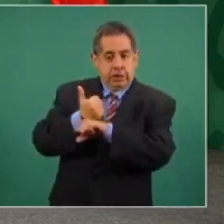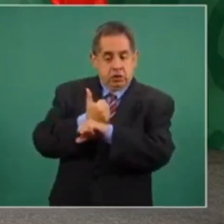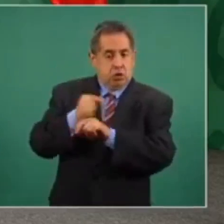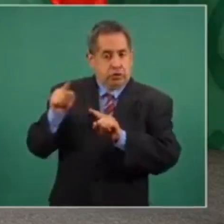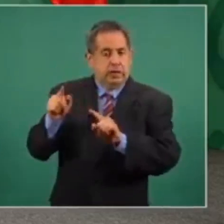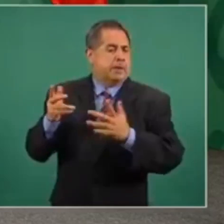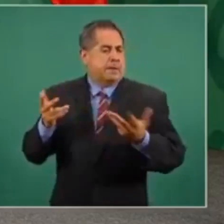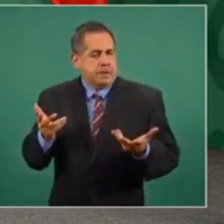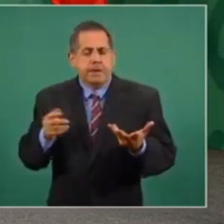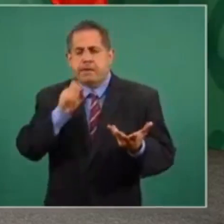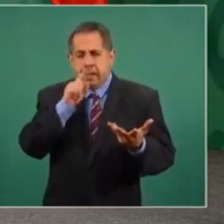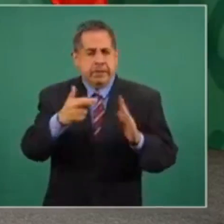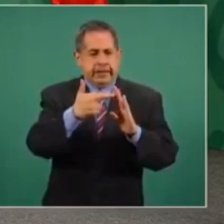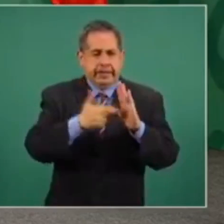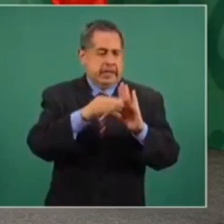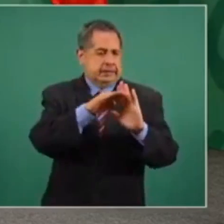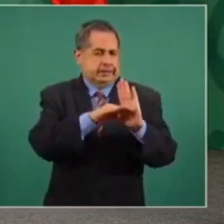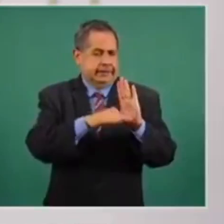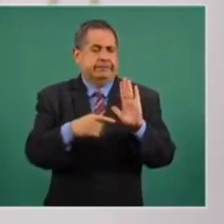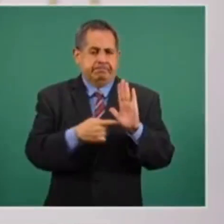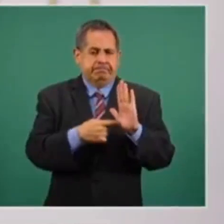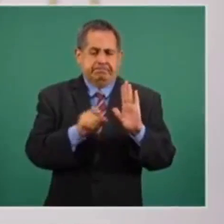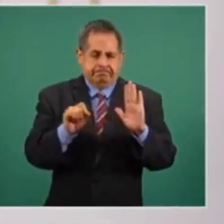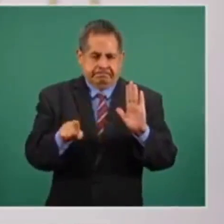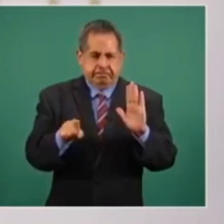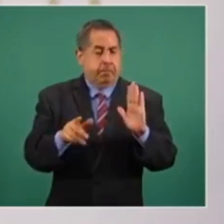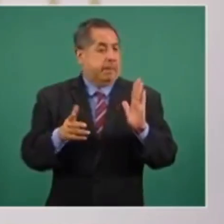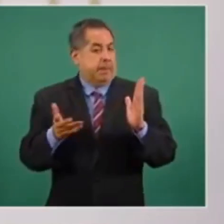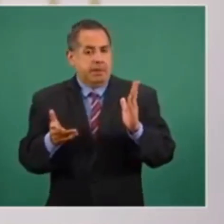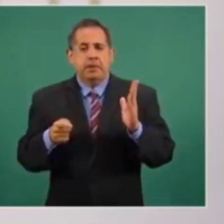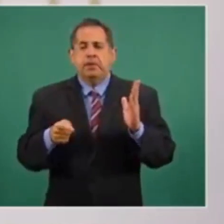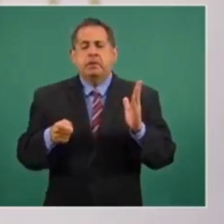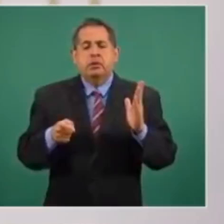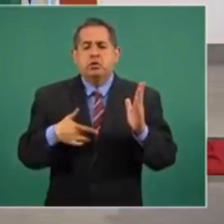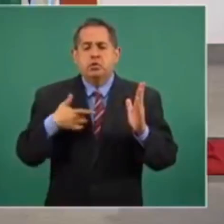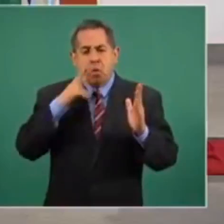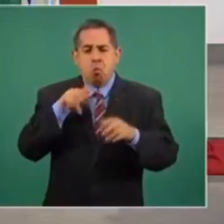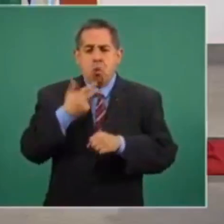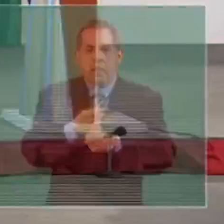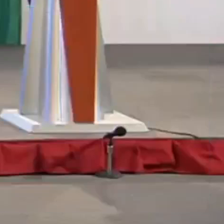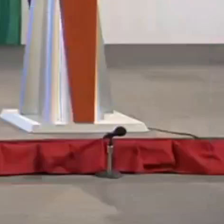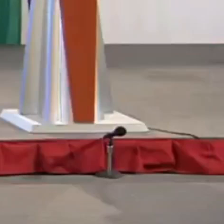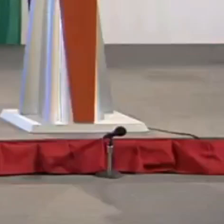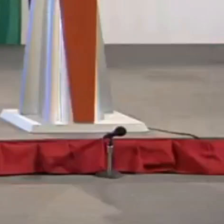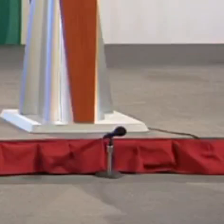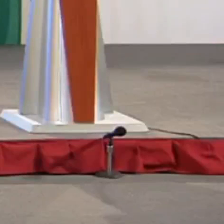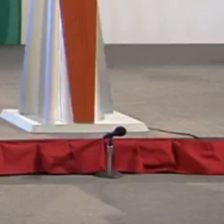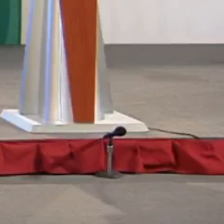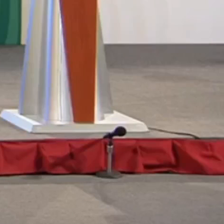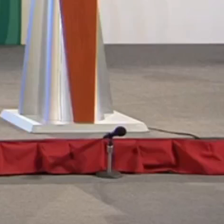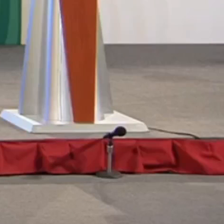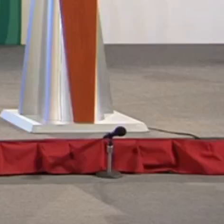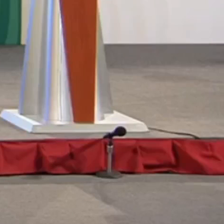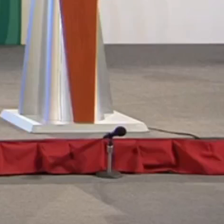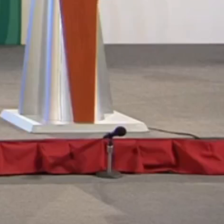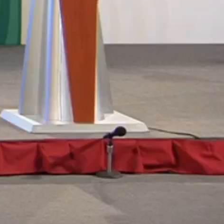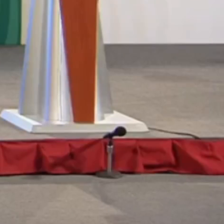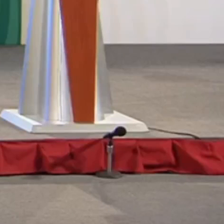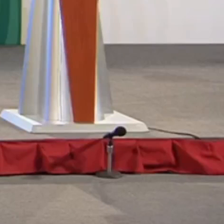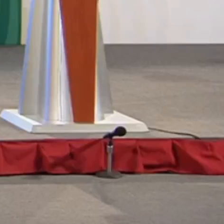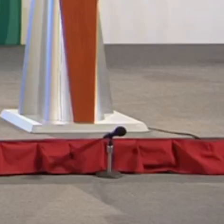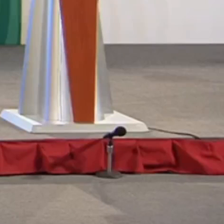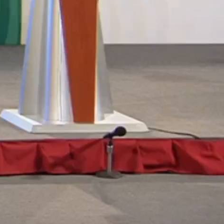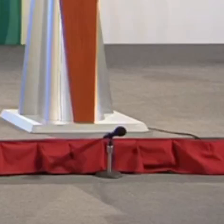aprendizaje, también hay un protocolo. Aquí la asistencia es totalmente voluntaria de alumnas, alumnos, maestras y